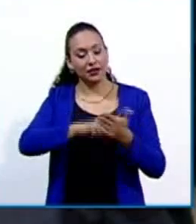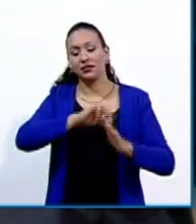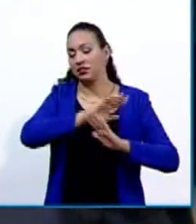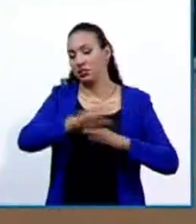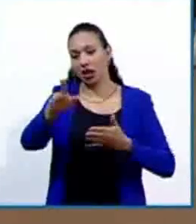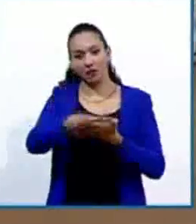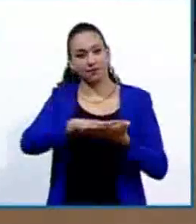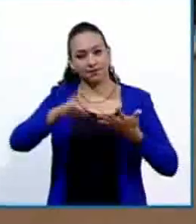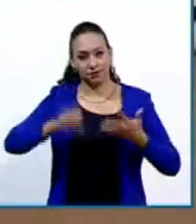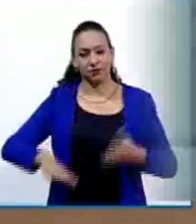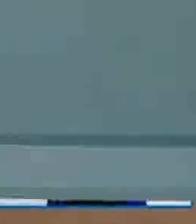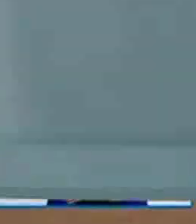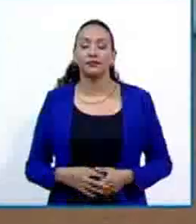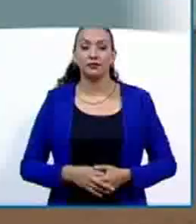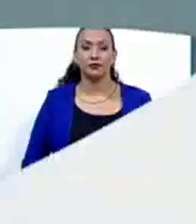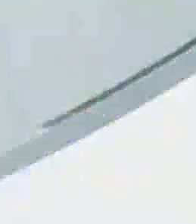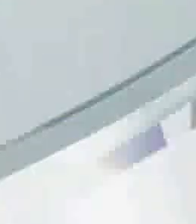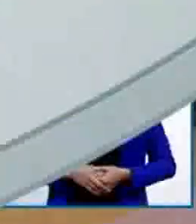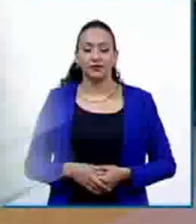judicial.